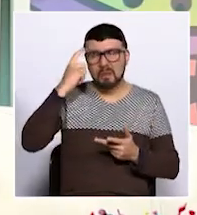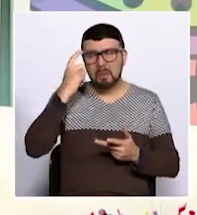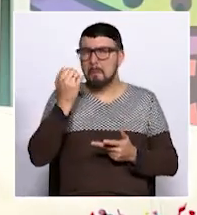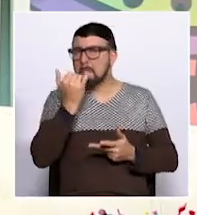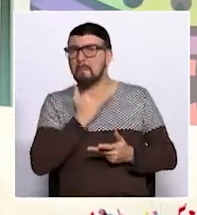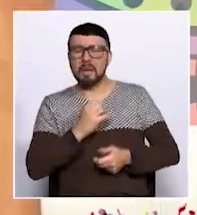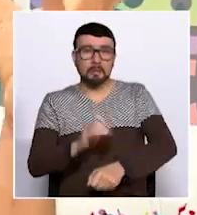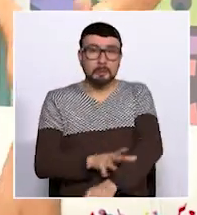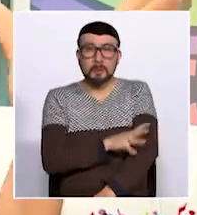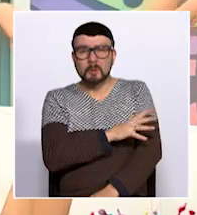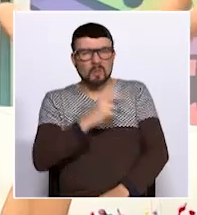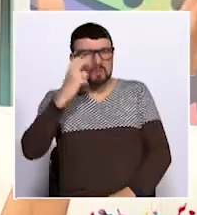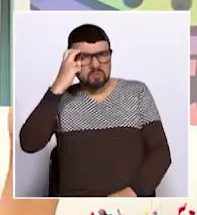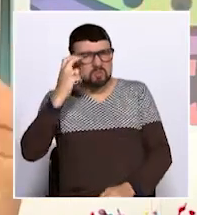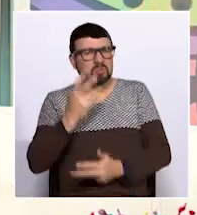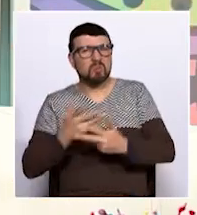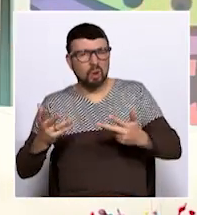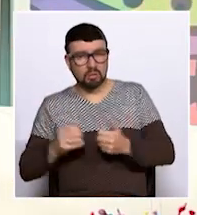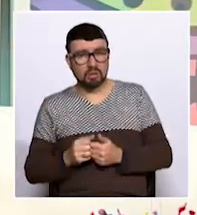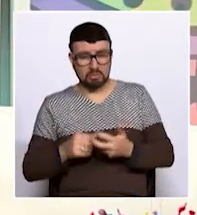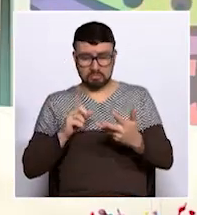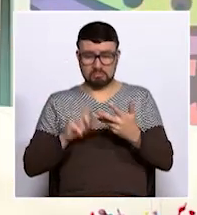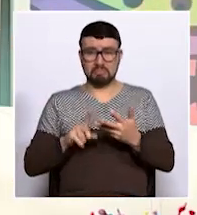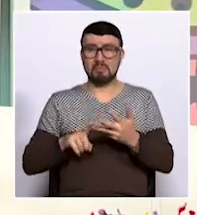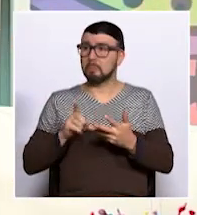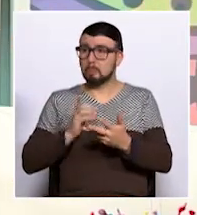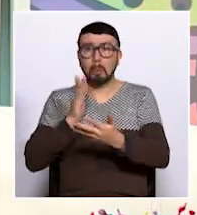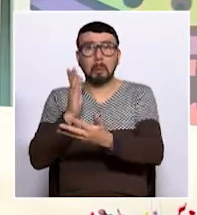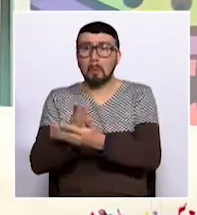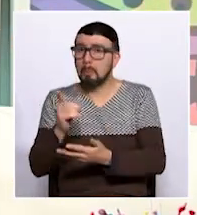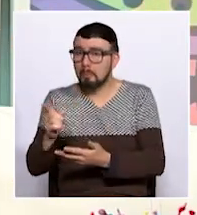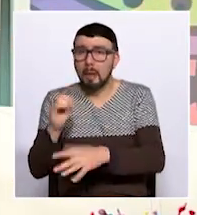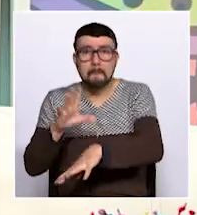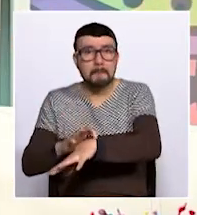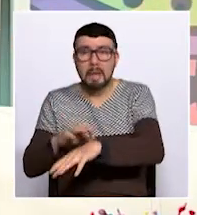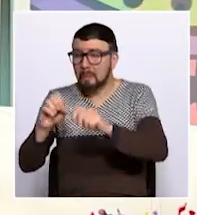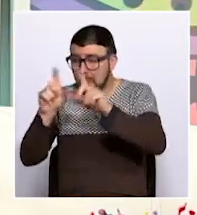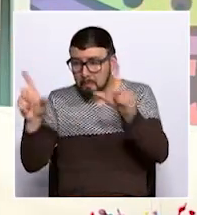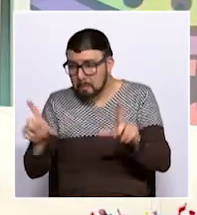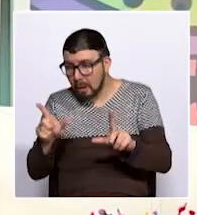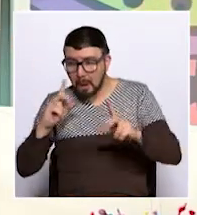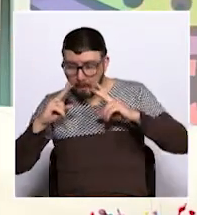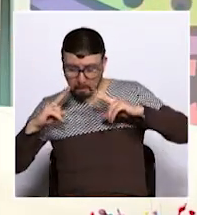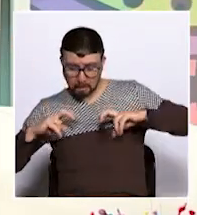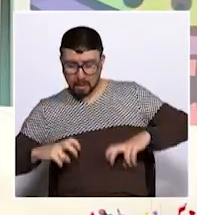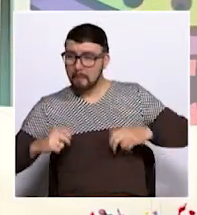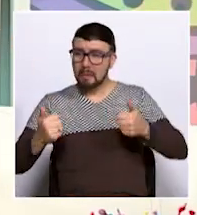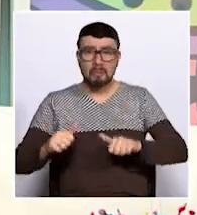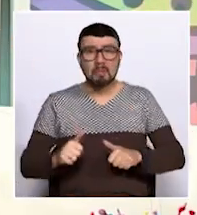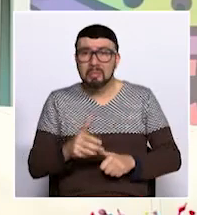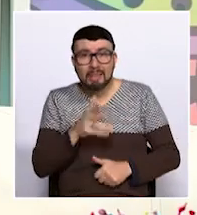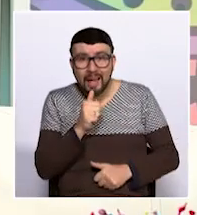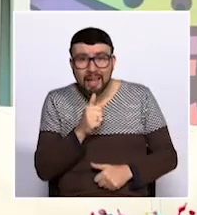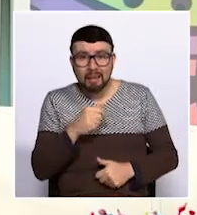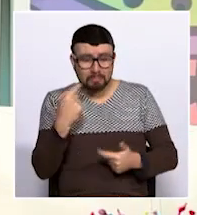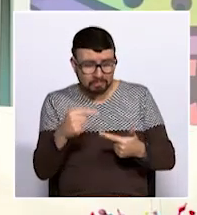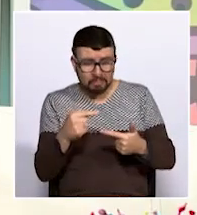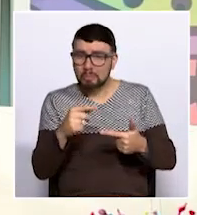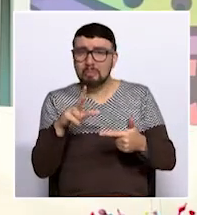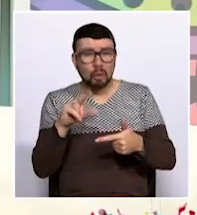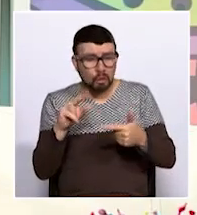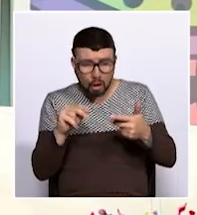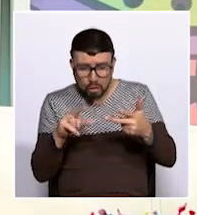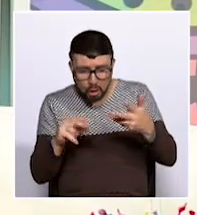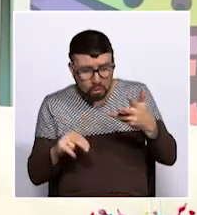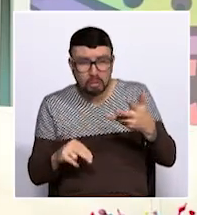emocional, y aparte de eso, no vamos a que nos hagan una revisión, ¿sí? Así como dice el doctor Jorge Enrique, llevamos el carro a que